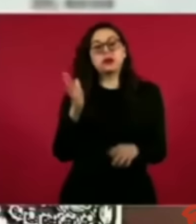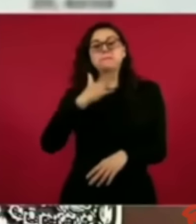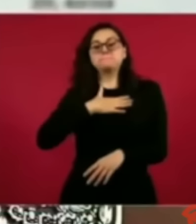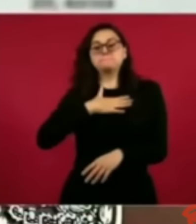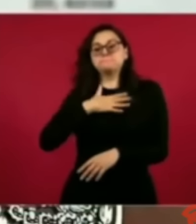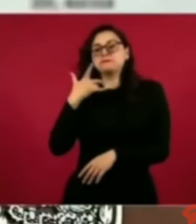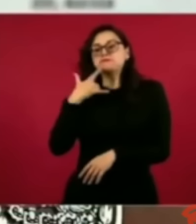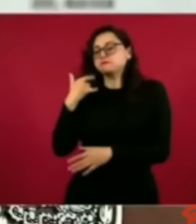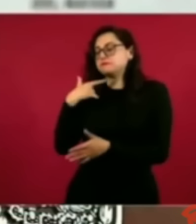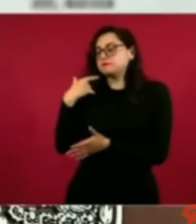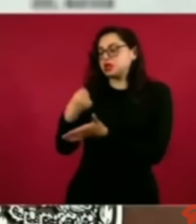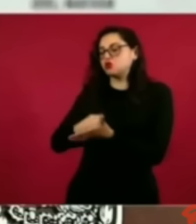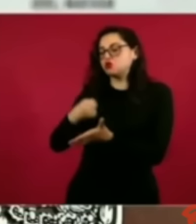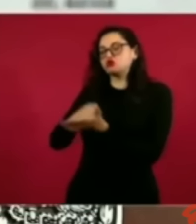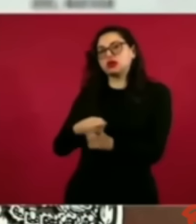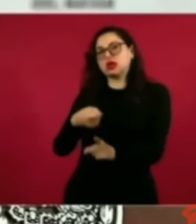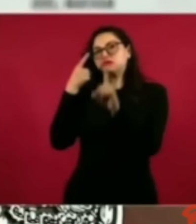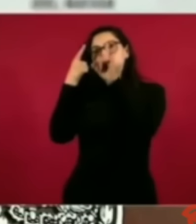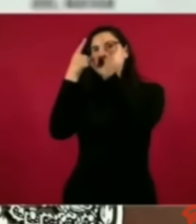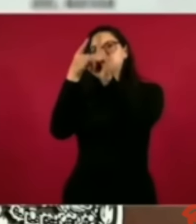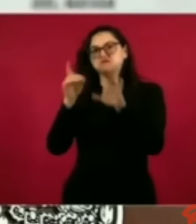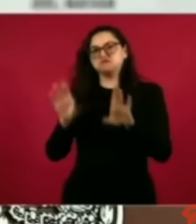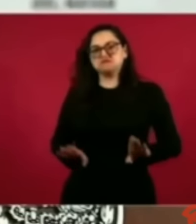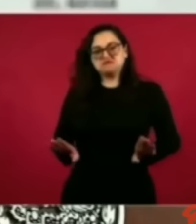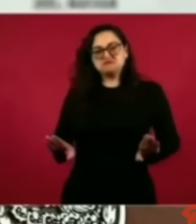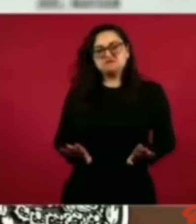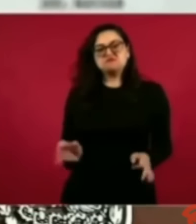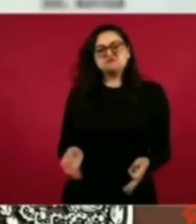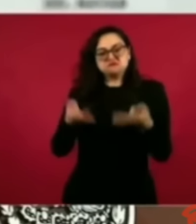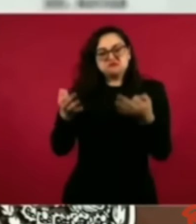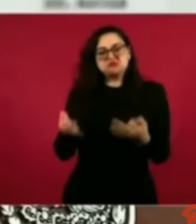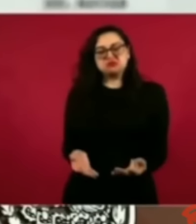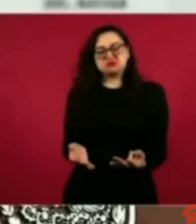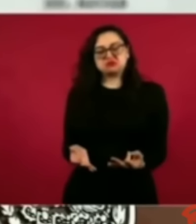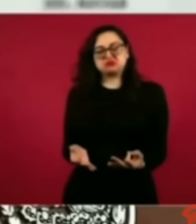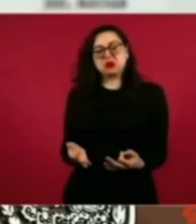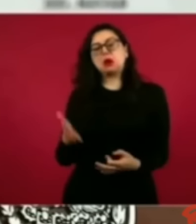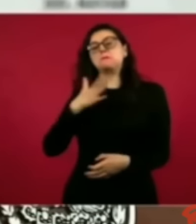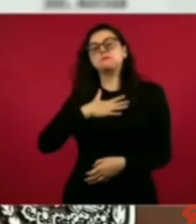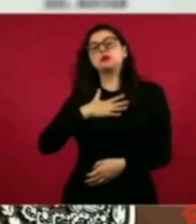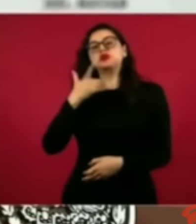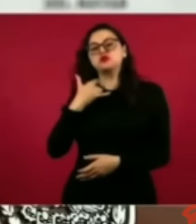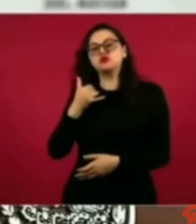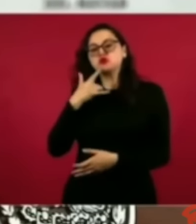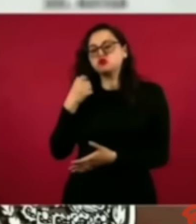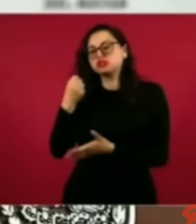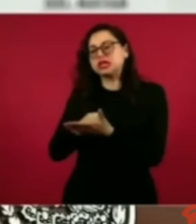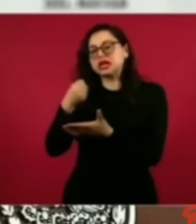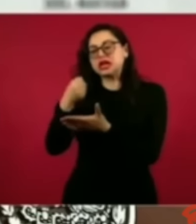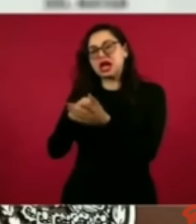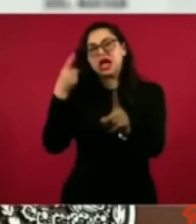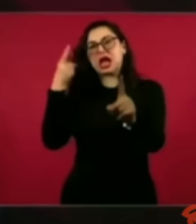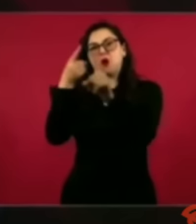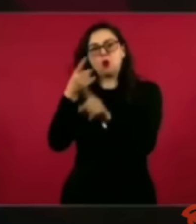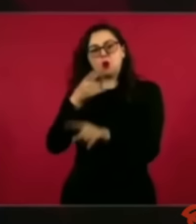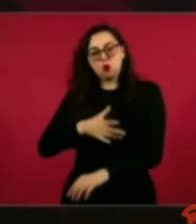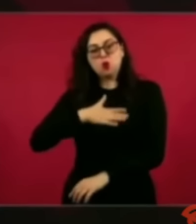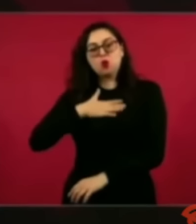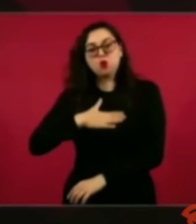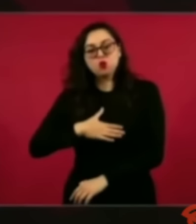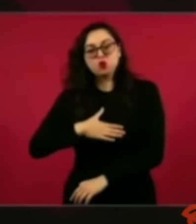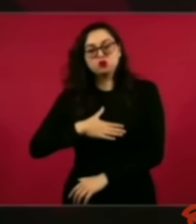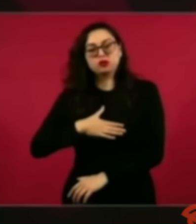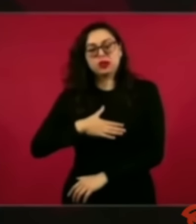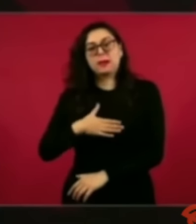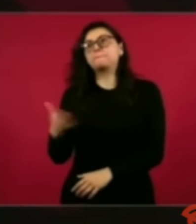ideales y lucho por principios. Y lucho por causas justas,